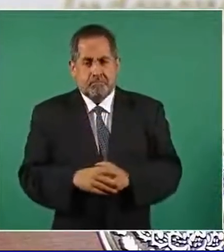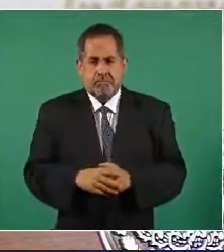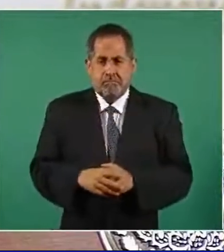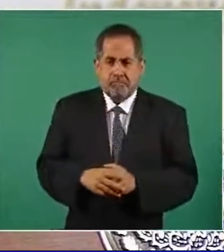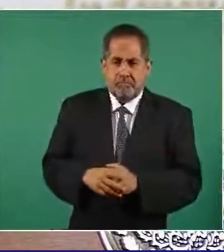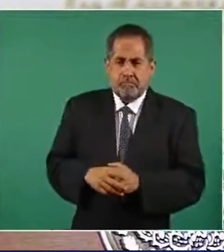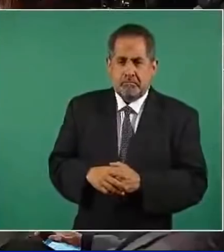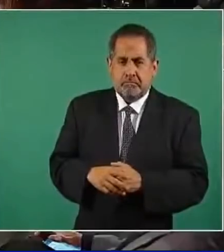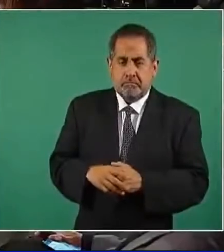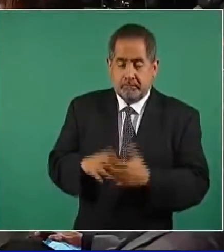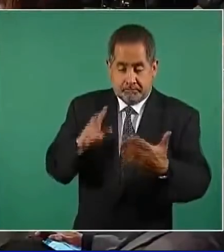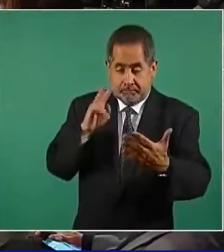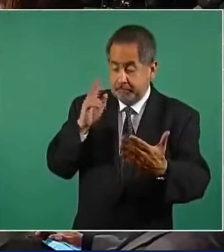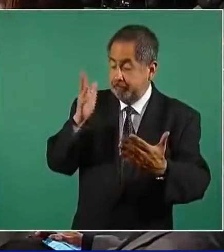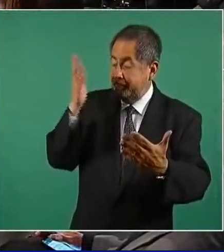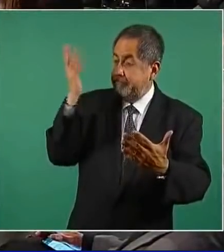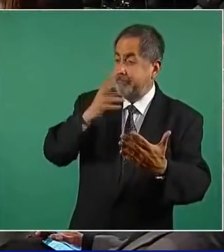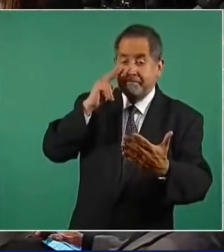bien